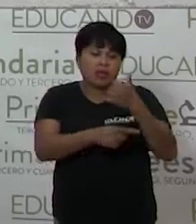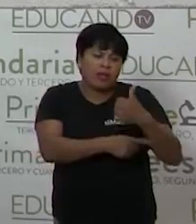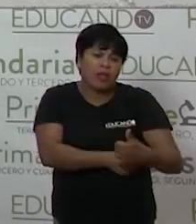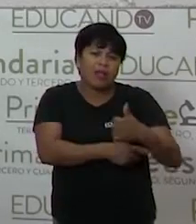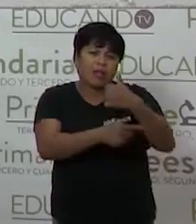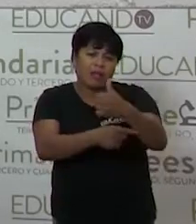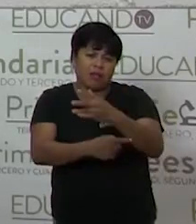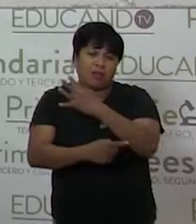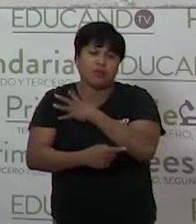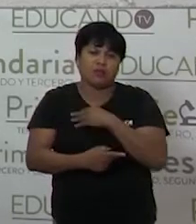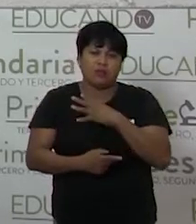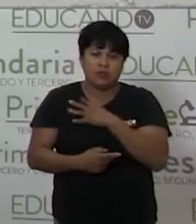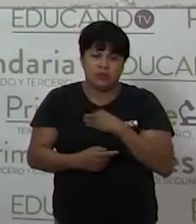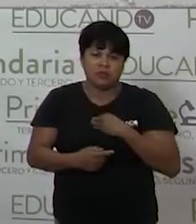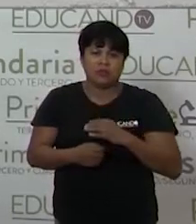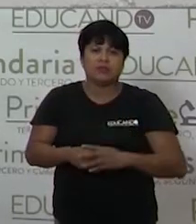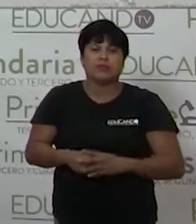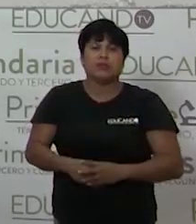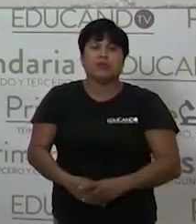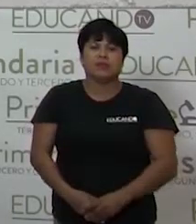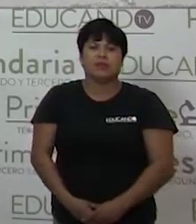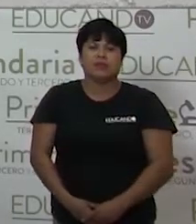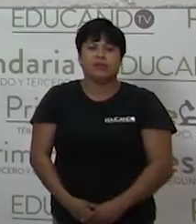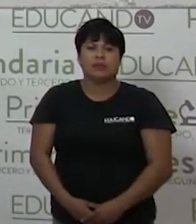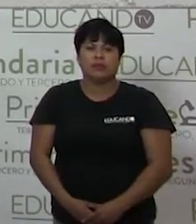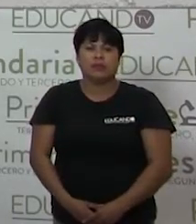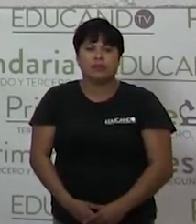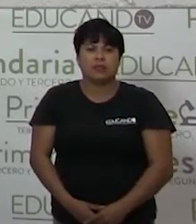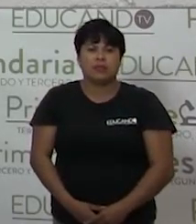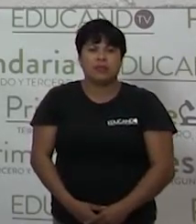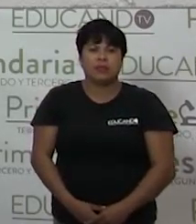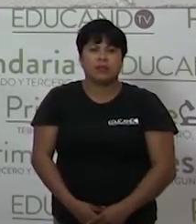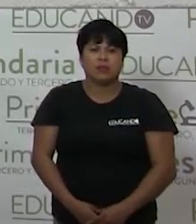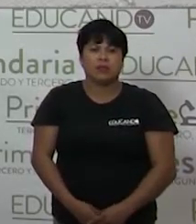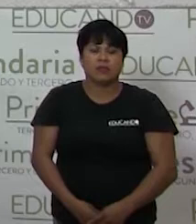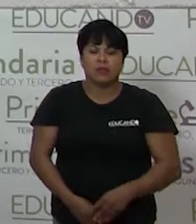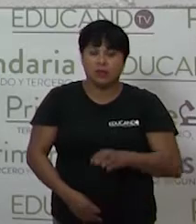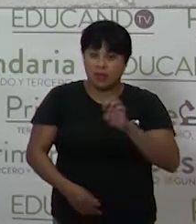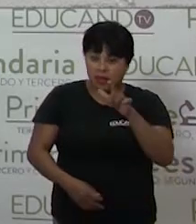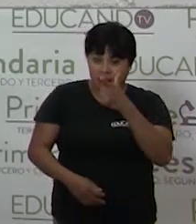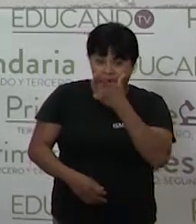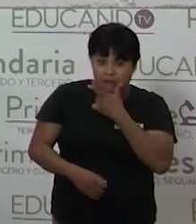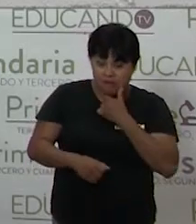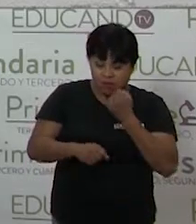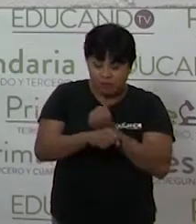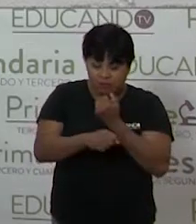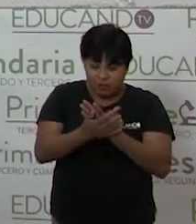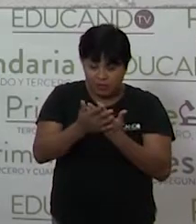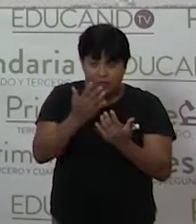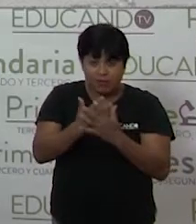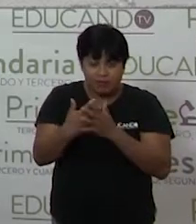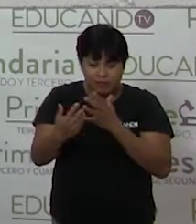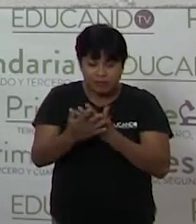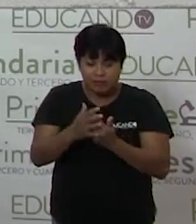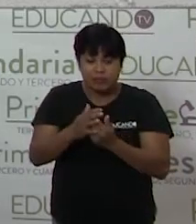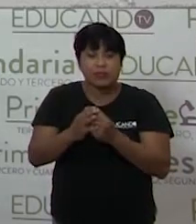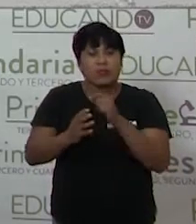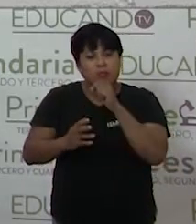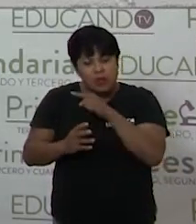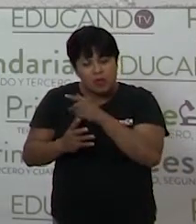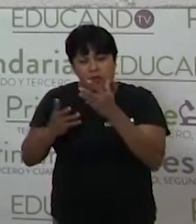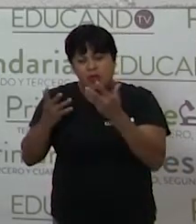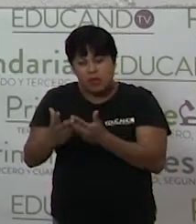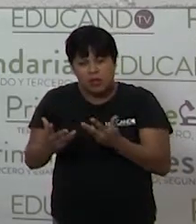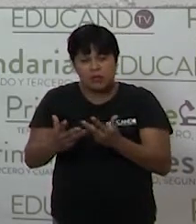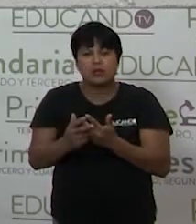a cada una efectivamente el zapatero repitió la